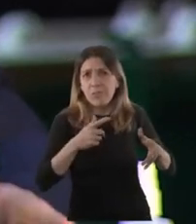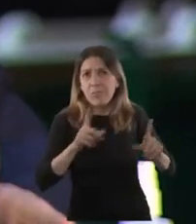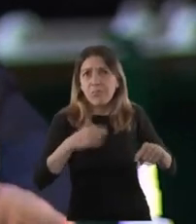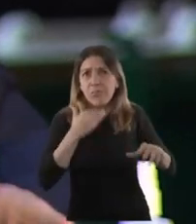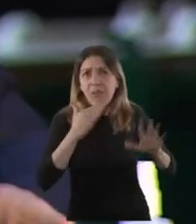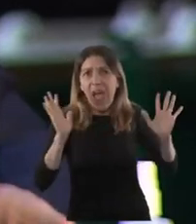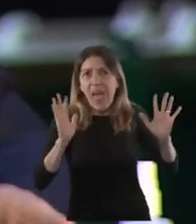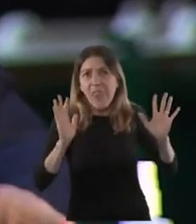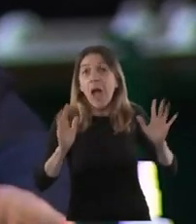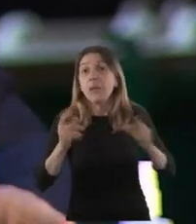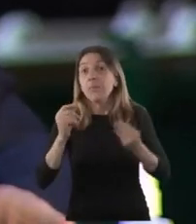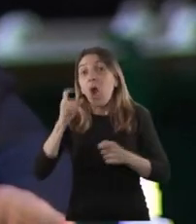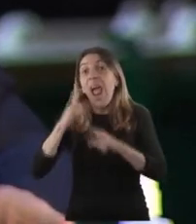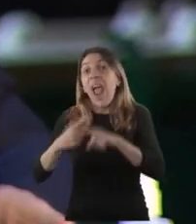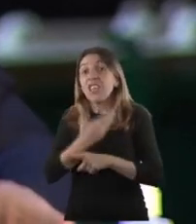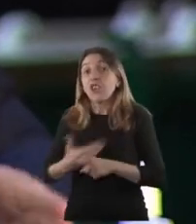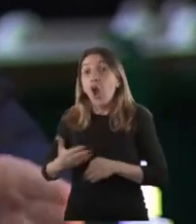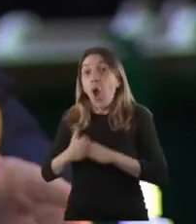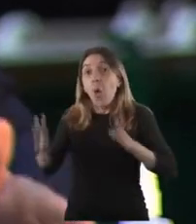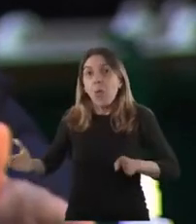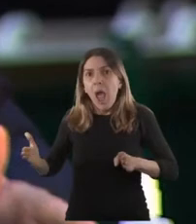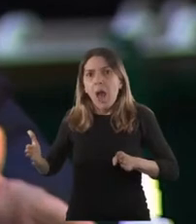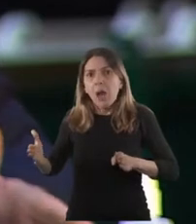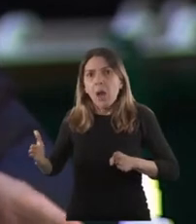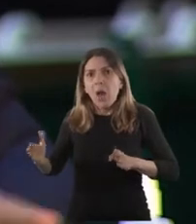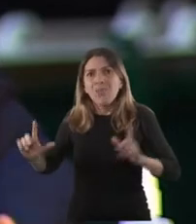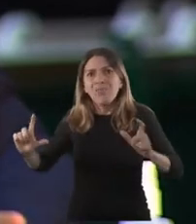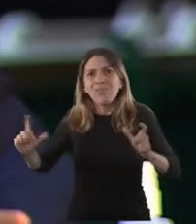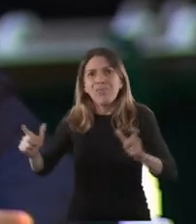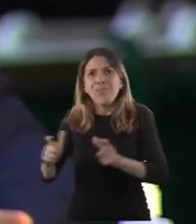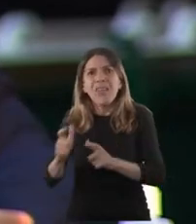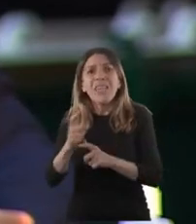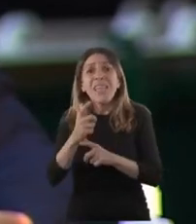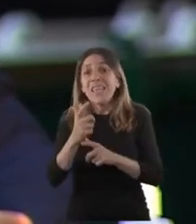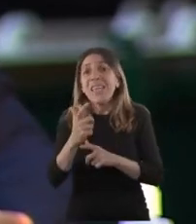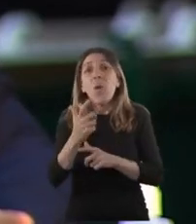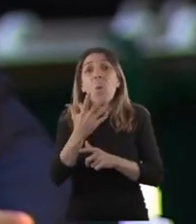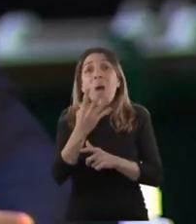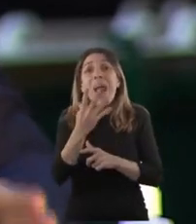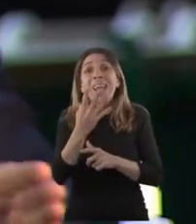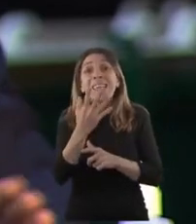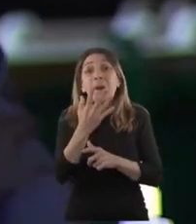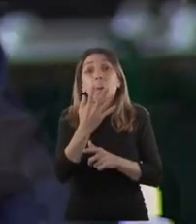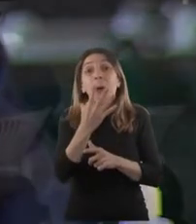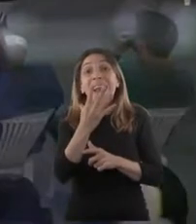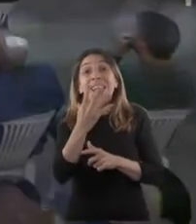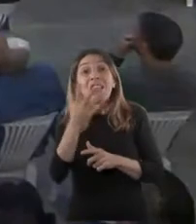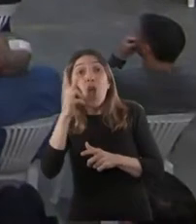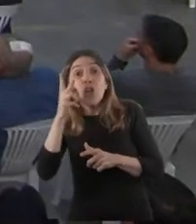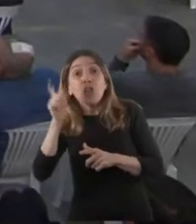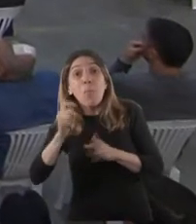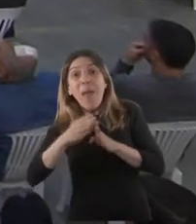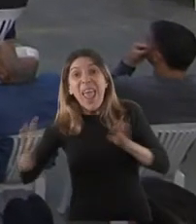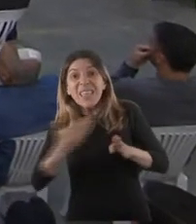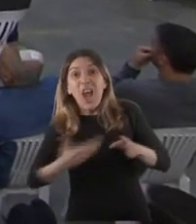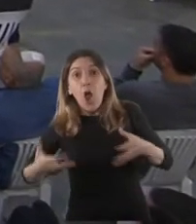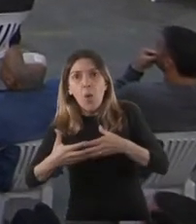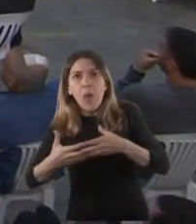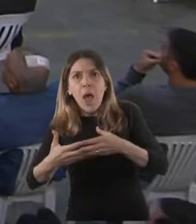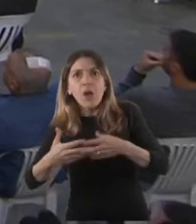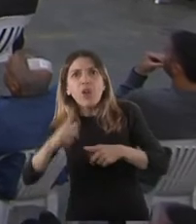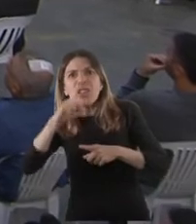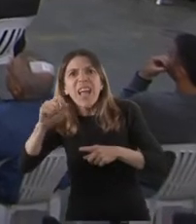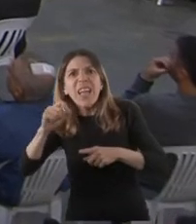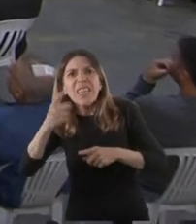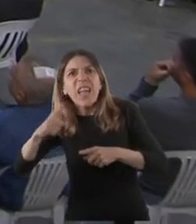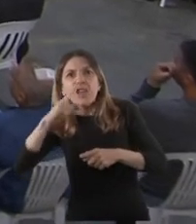un gobierno donde se había destruido empleo en 46 de los 48 meses de gobierno, que se habían destruido 170.000 puestos de